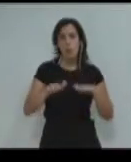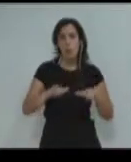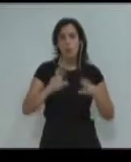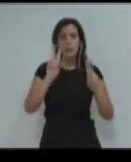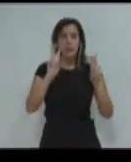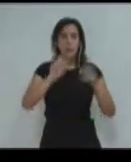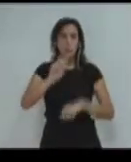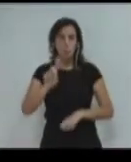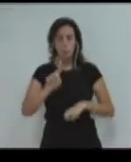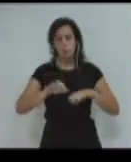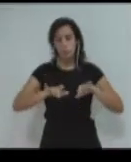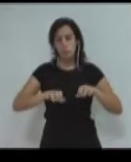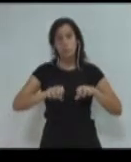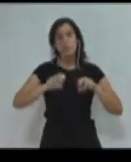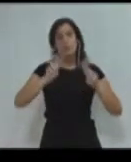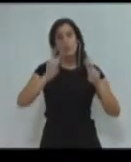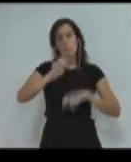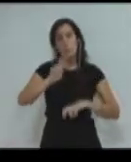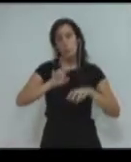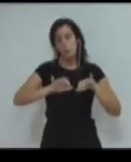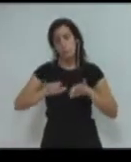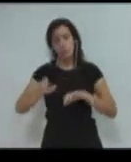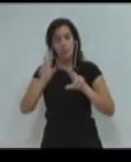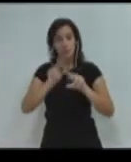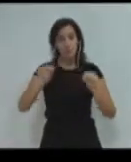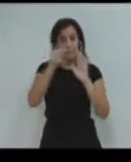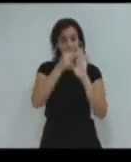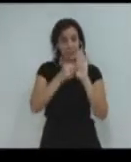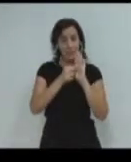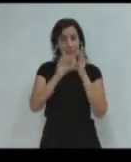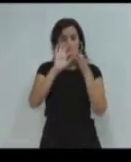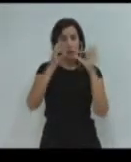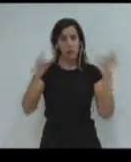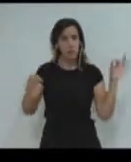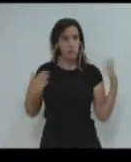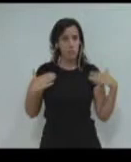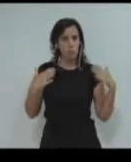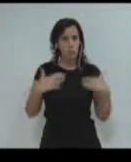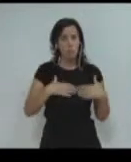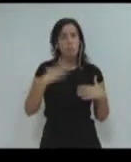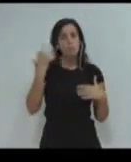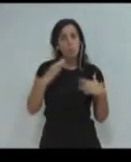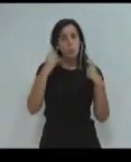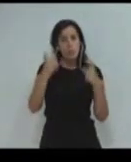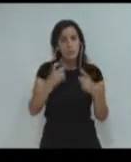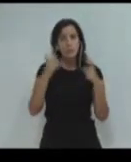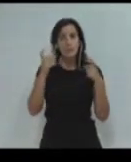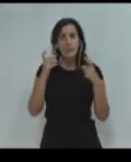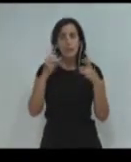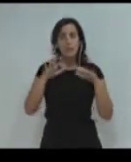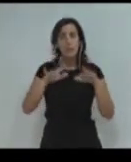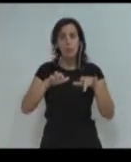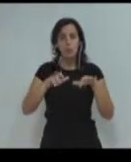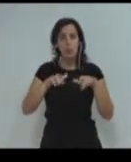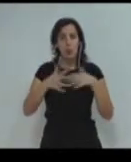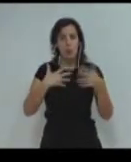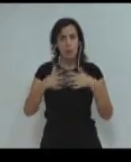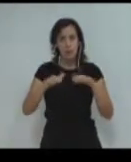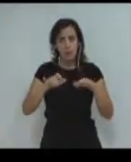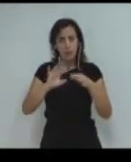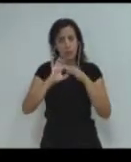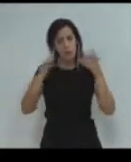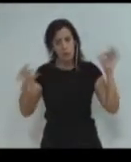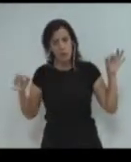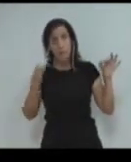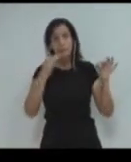no sé qué, título 2, y te terminas el índice y no está enlazado. Y a lo mejor eres capaz de intentar enlazarlo manualmente. Si lo hubieses hecho bien